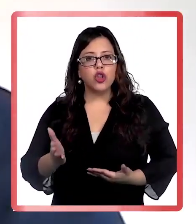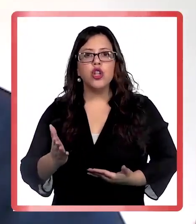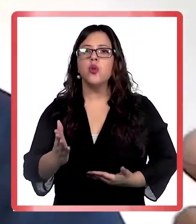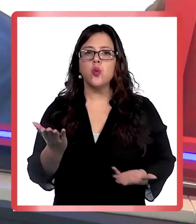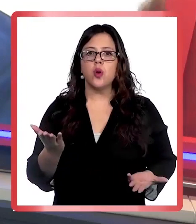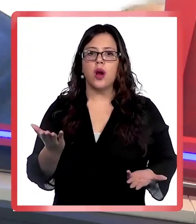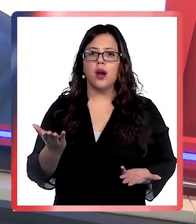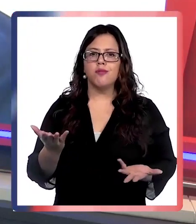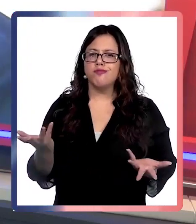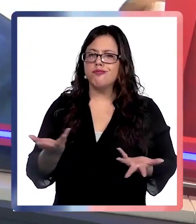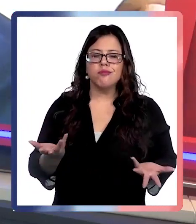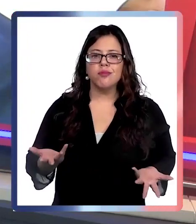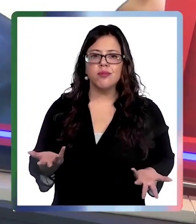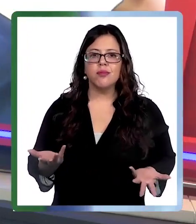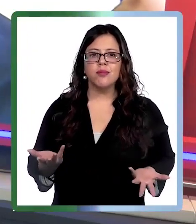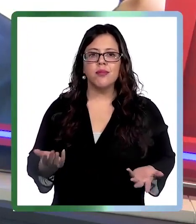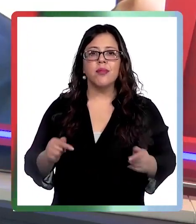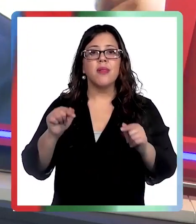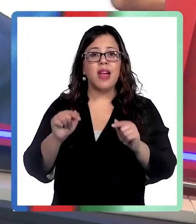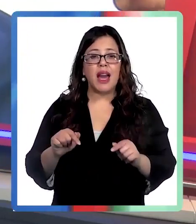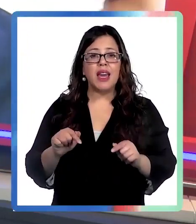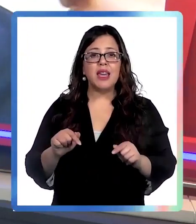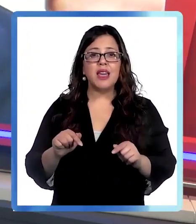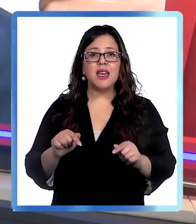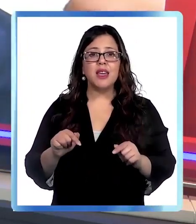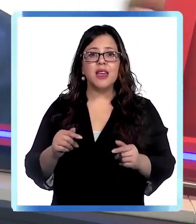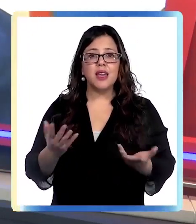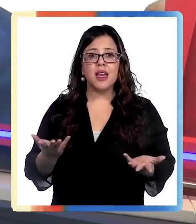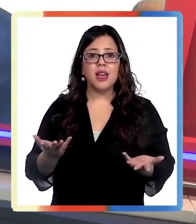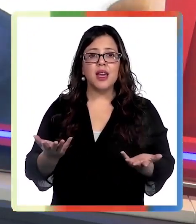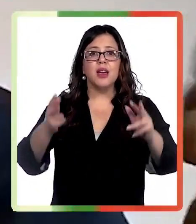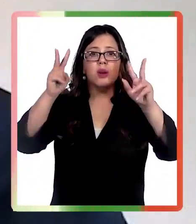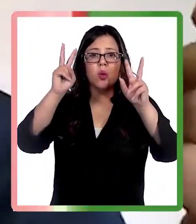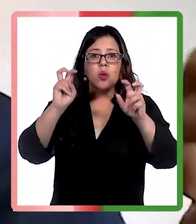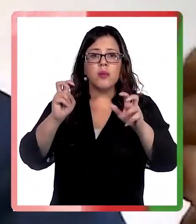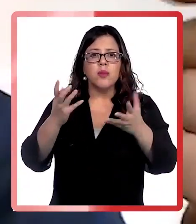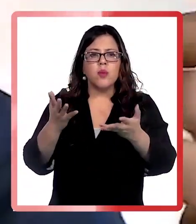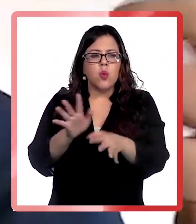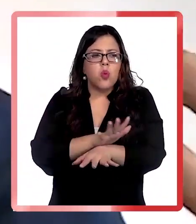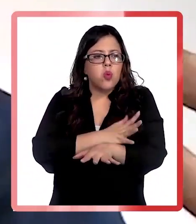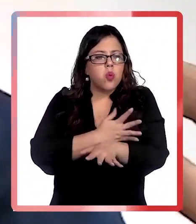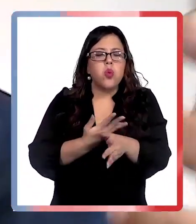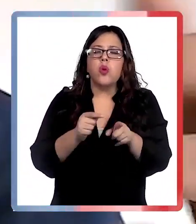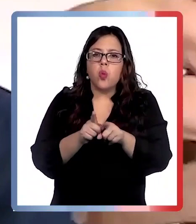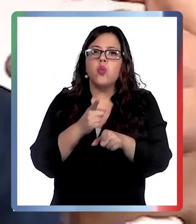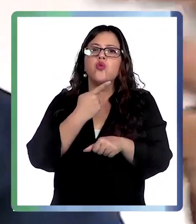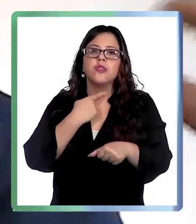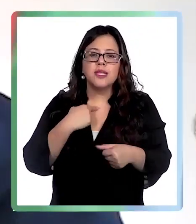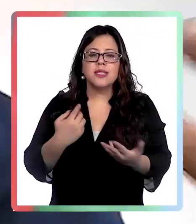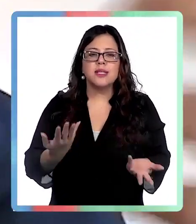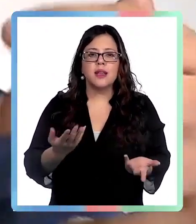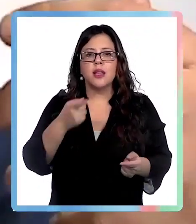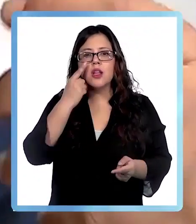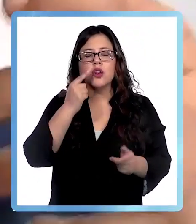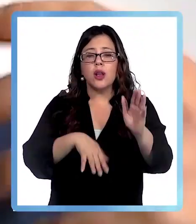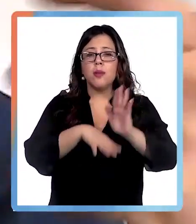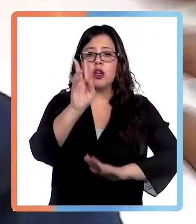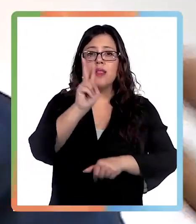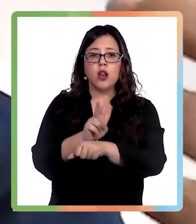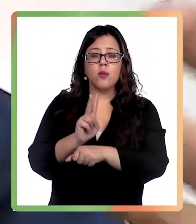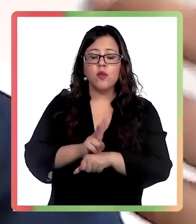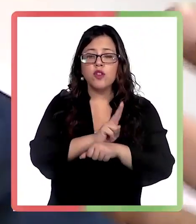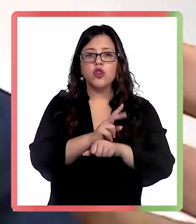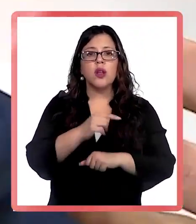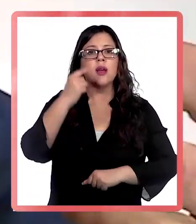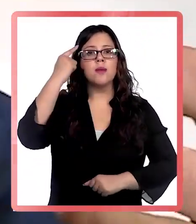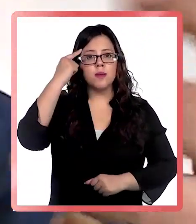de ilusión, lo cual nos parece un hallazgo bastante interesante. Si bien la mayoría de los profesores considera que a veces se siente